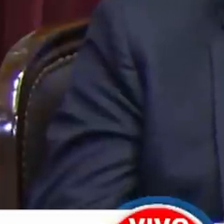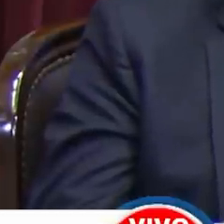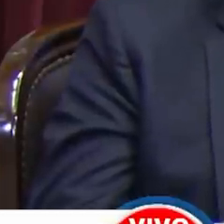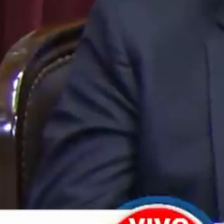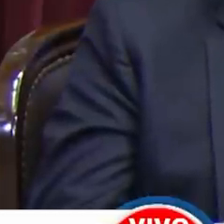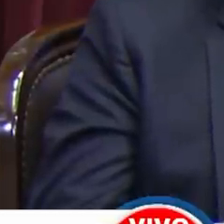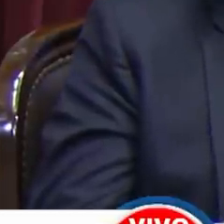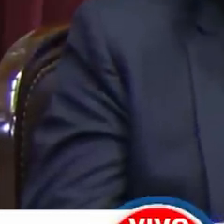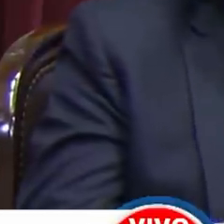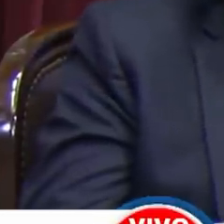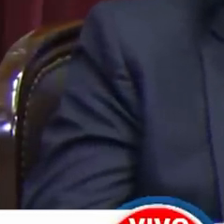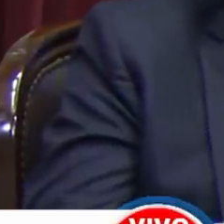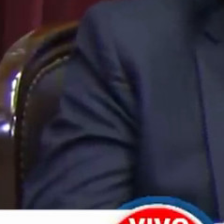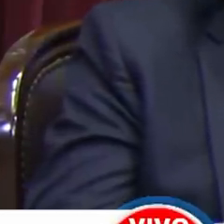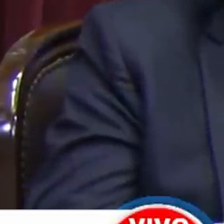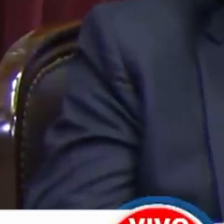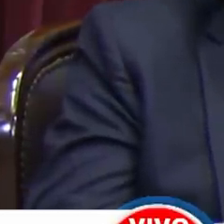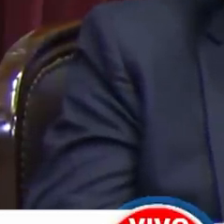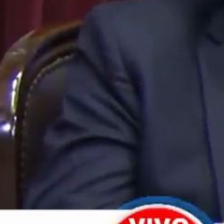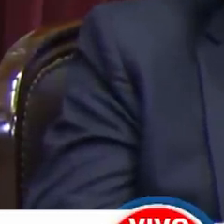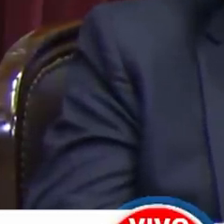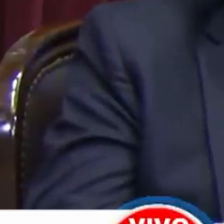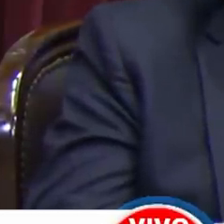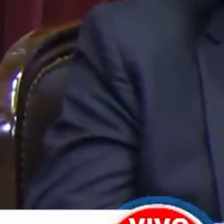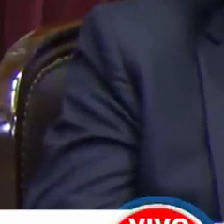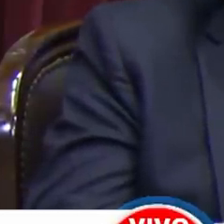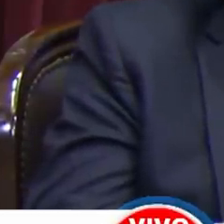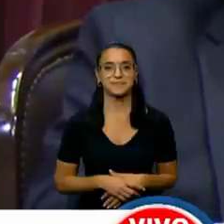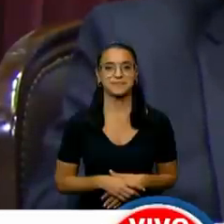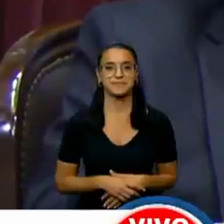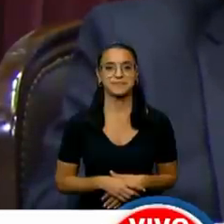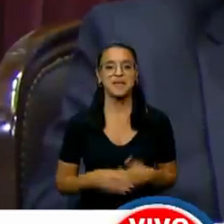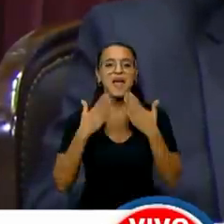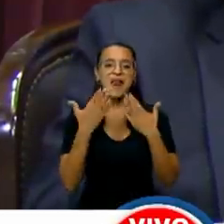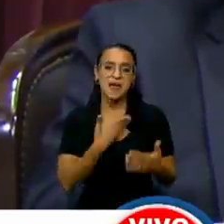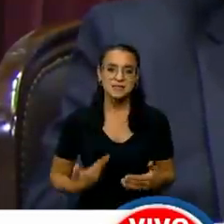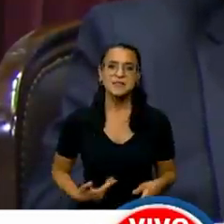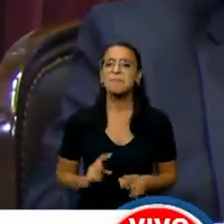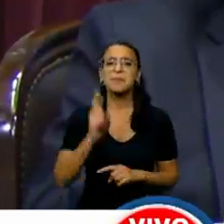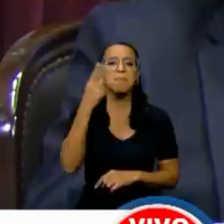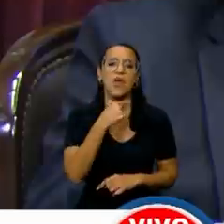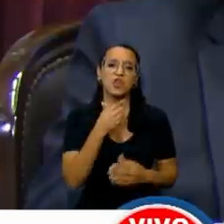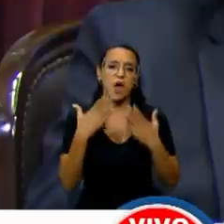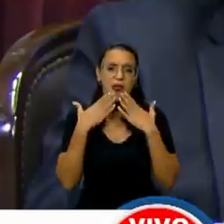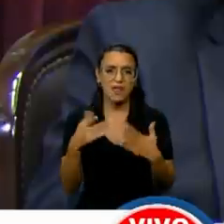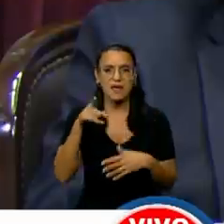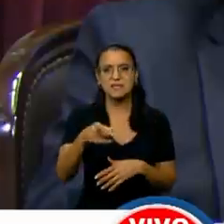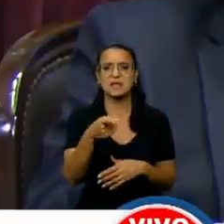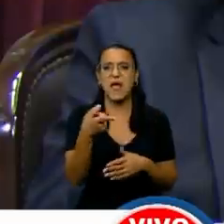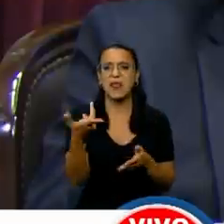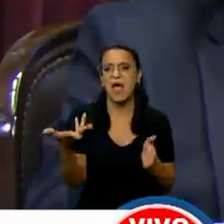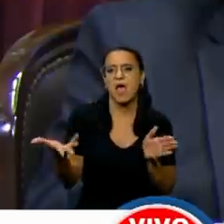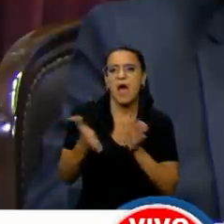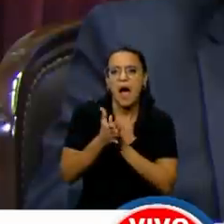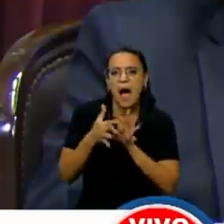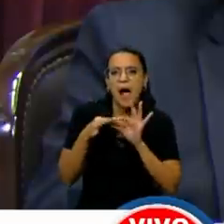gracias señor presidente la verdad que quiero agradecer primero a esta gran alianza que tenemos